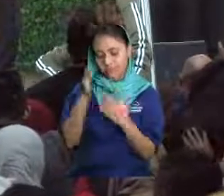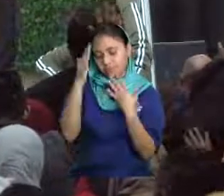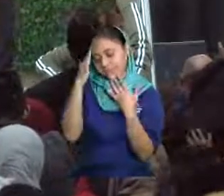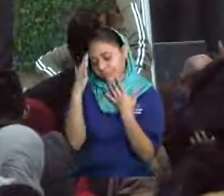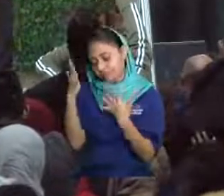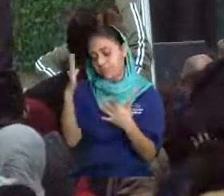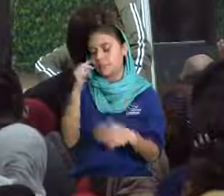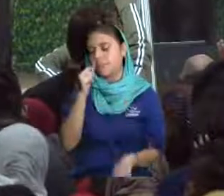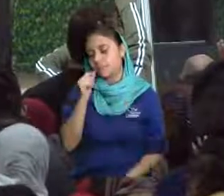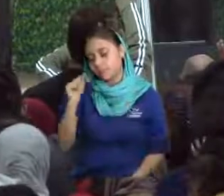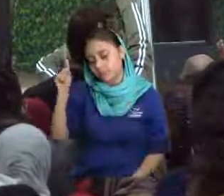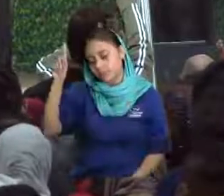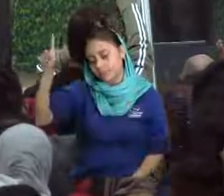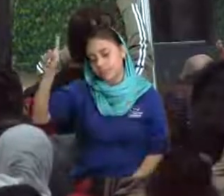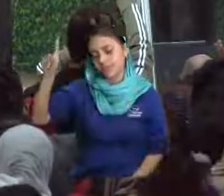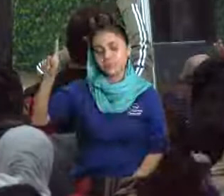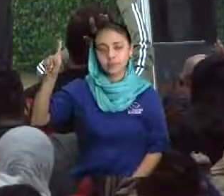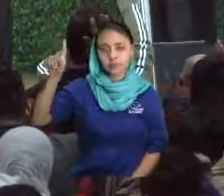Gracias, Señor.